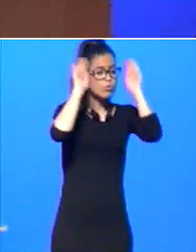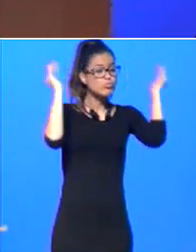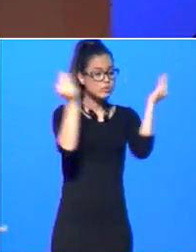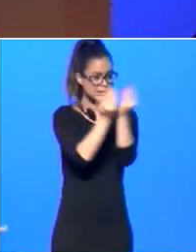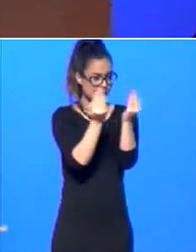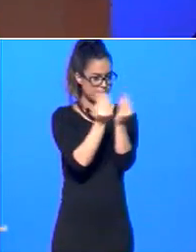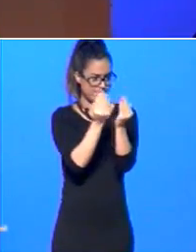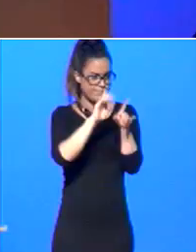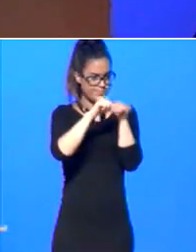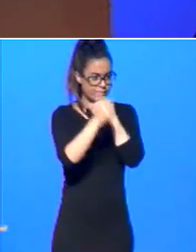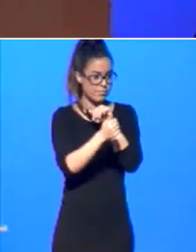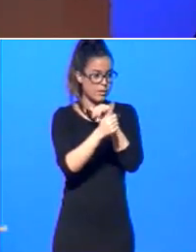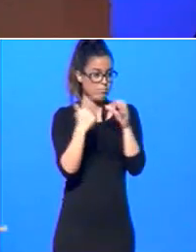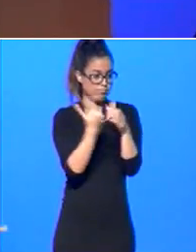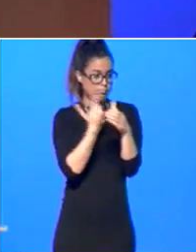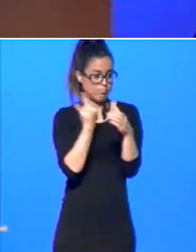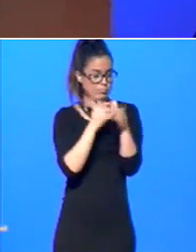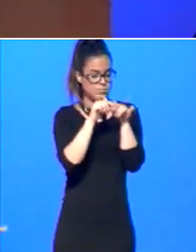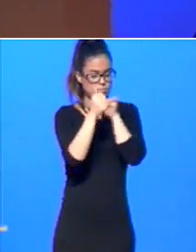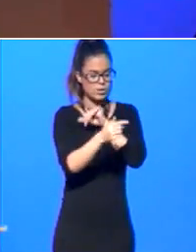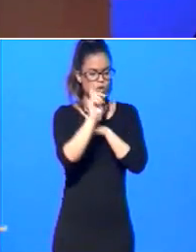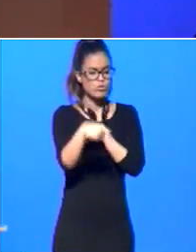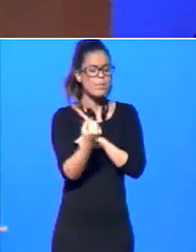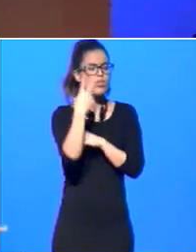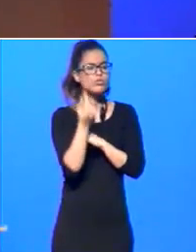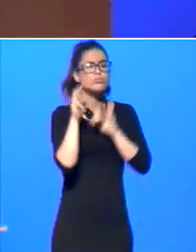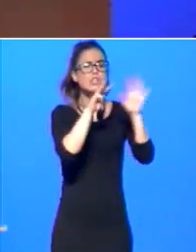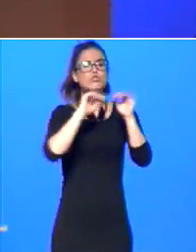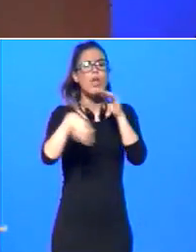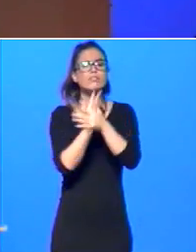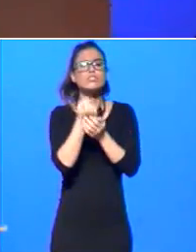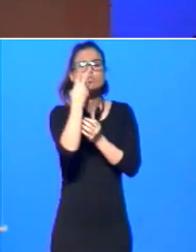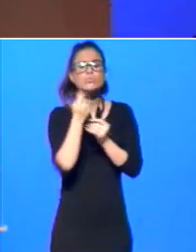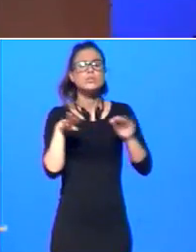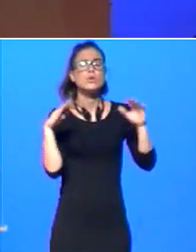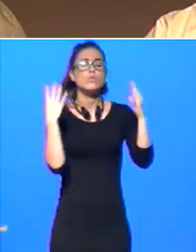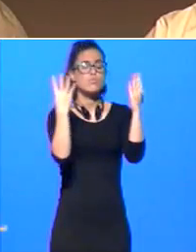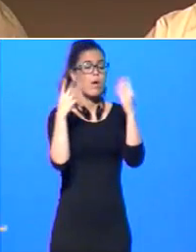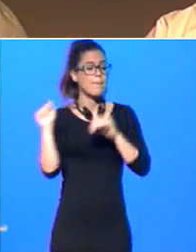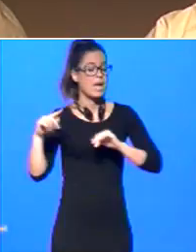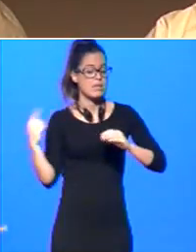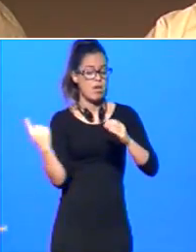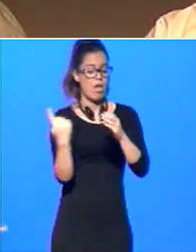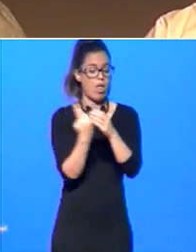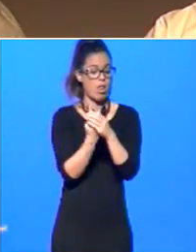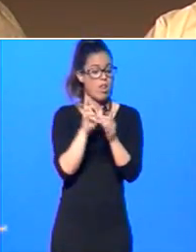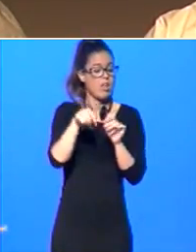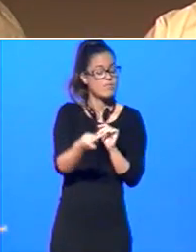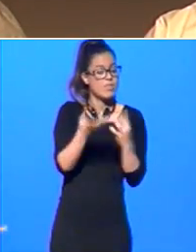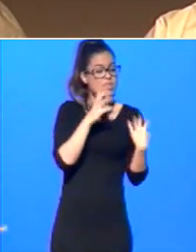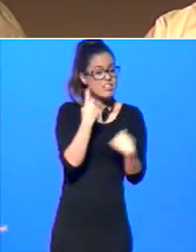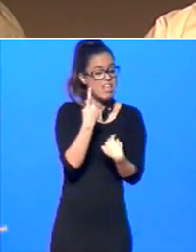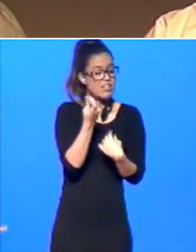el 2008-2009 ha estado de responsable de inclusividad y de necesidades específicas de apoyo educativo en el